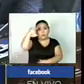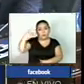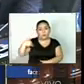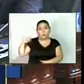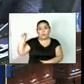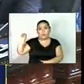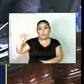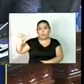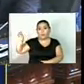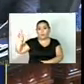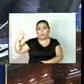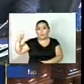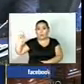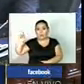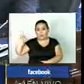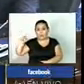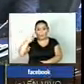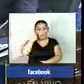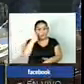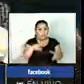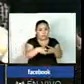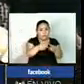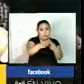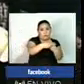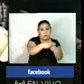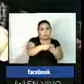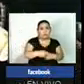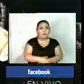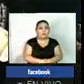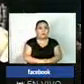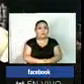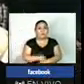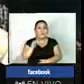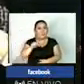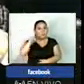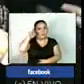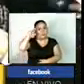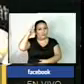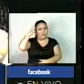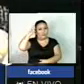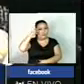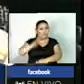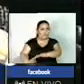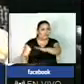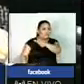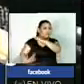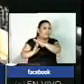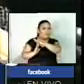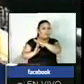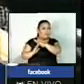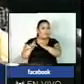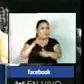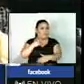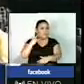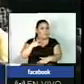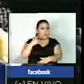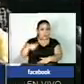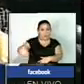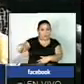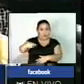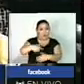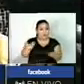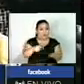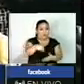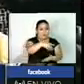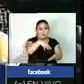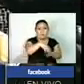Escobar de la fracción de Arena. Ese es un boicot que sentimos nosotros que le están haciendo al pueblo